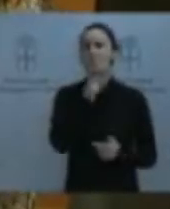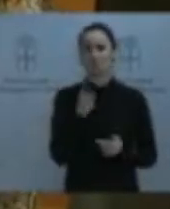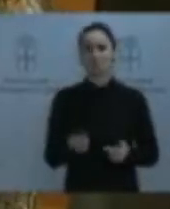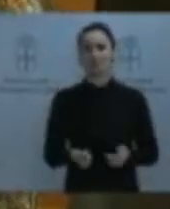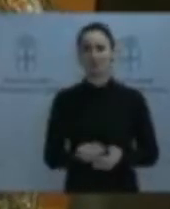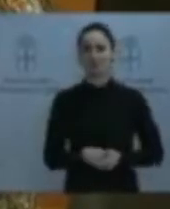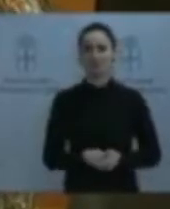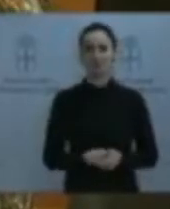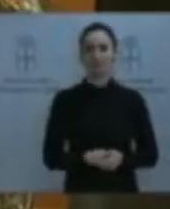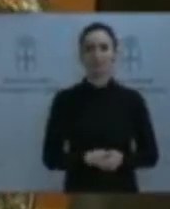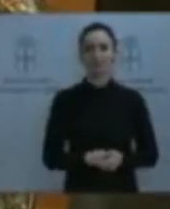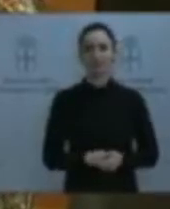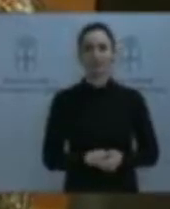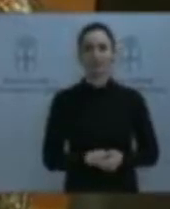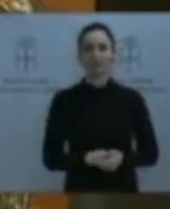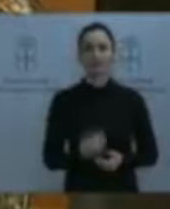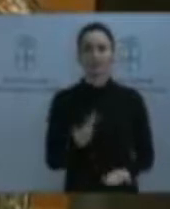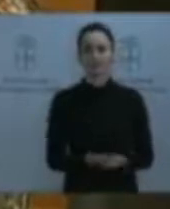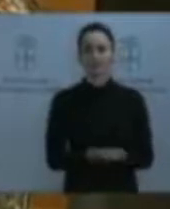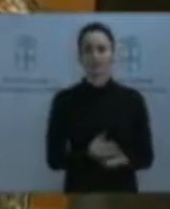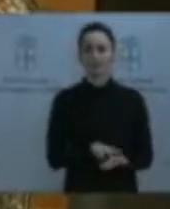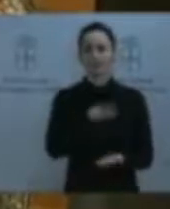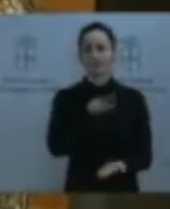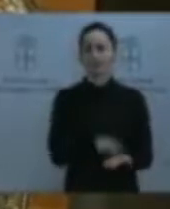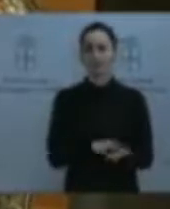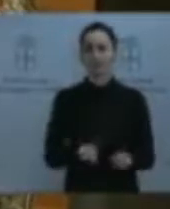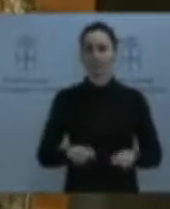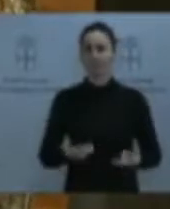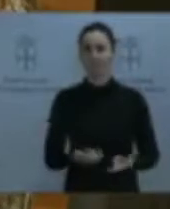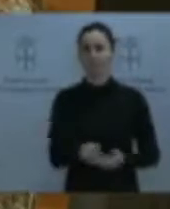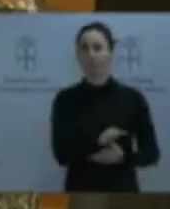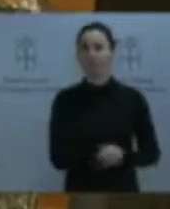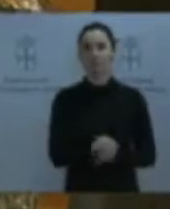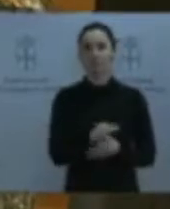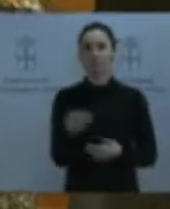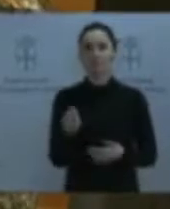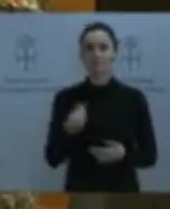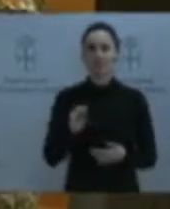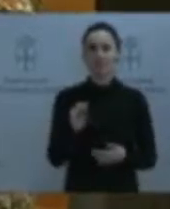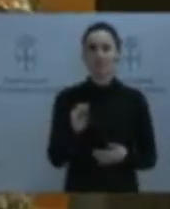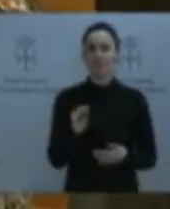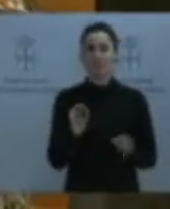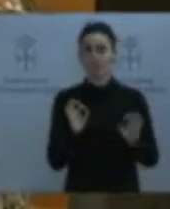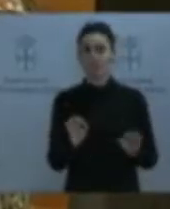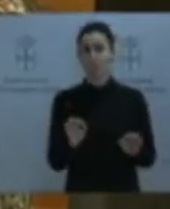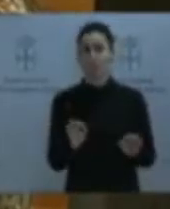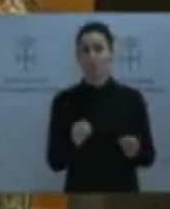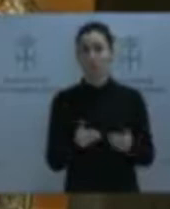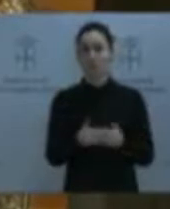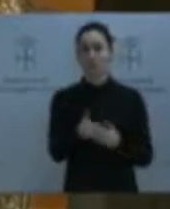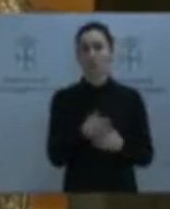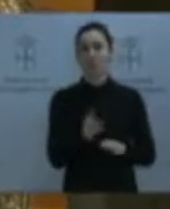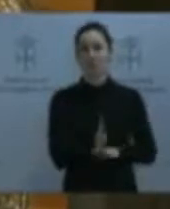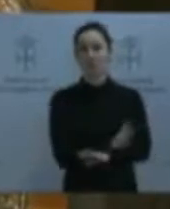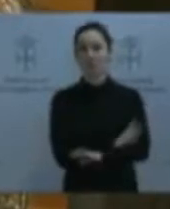certificaciones ecológicas una futura, que esperamos que sea la de los pastos del Cantábrico, una apuesta clara para favorecer las